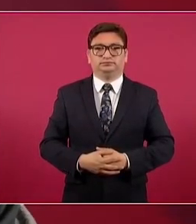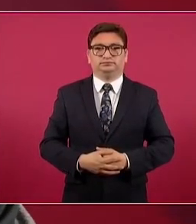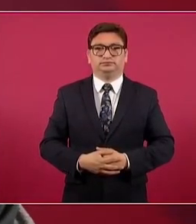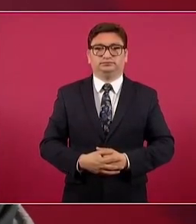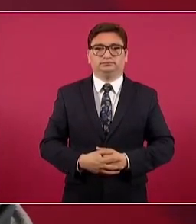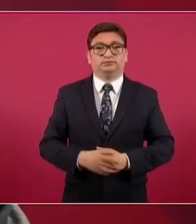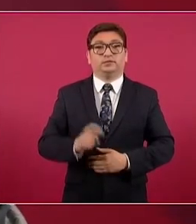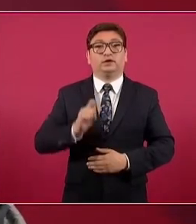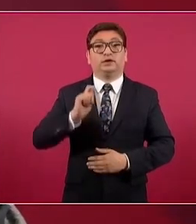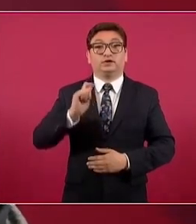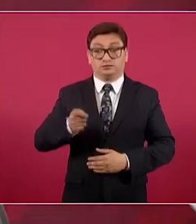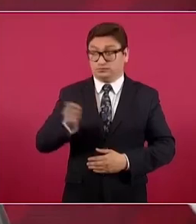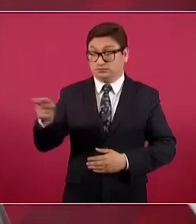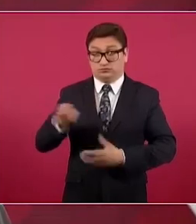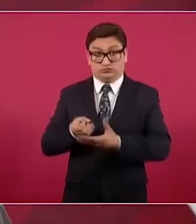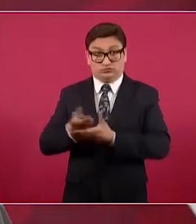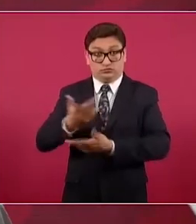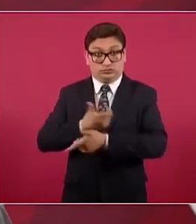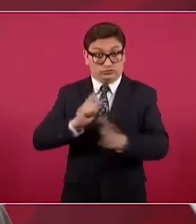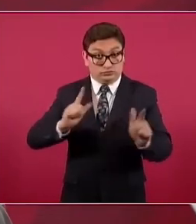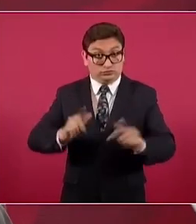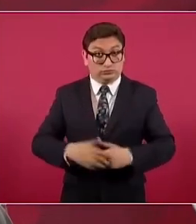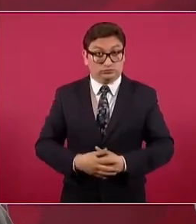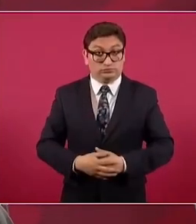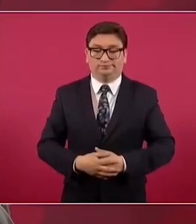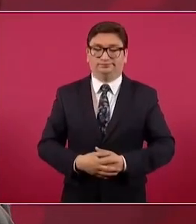que queda libre,